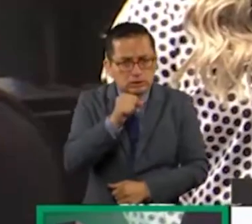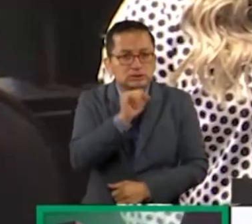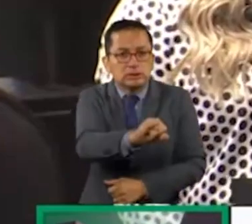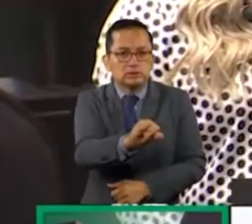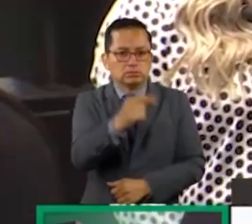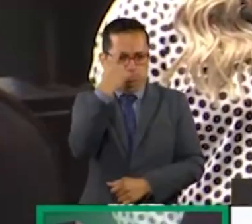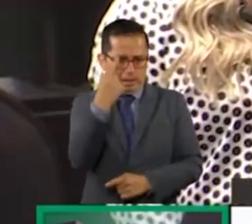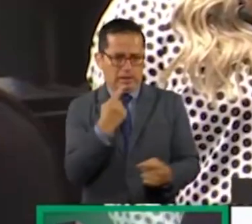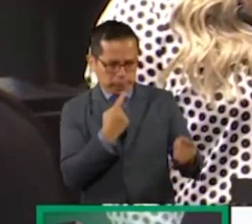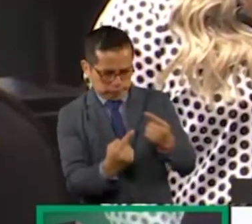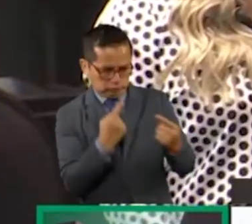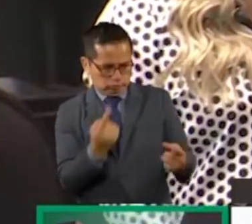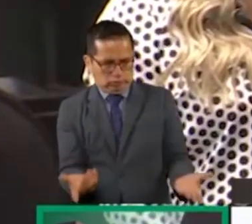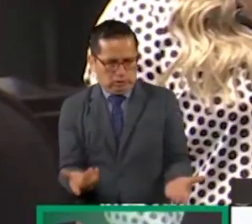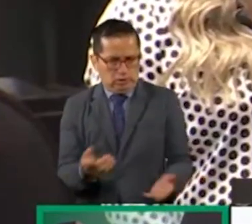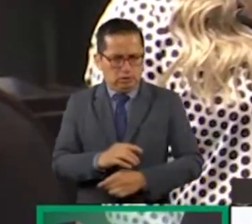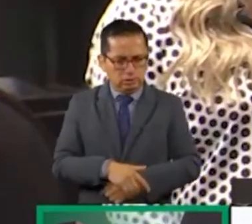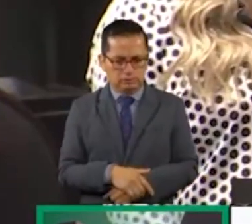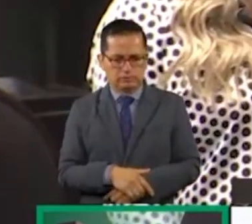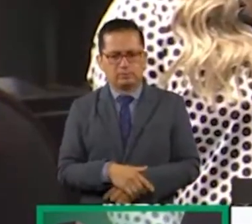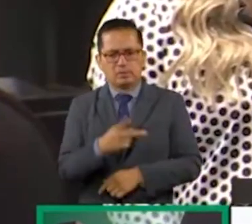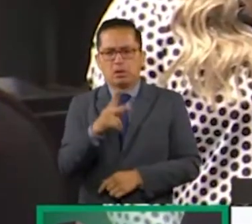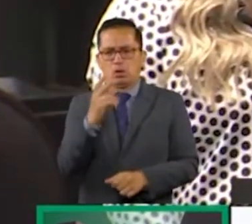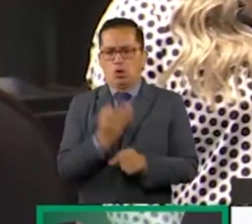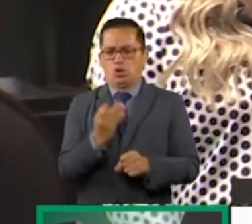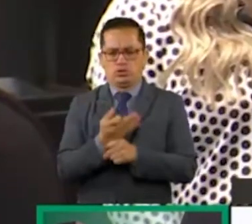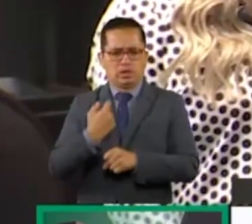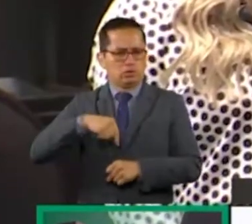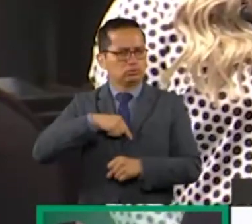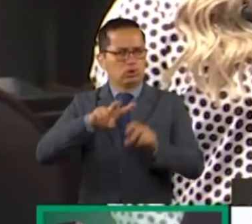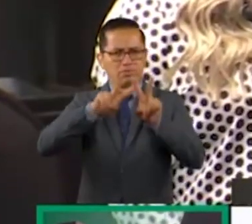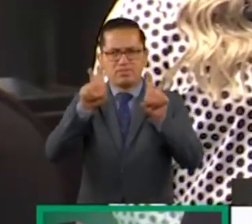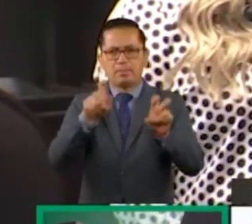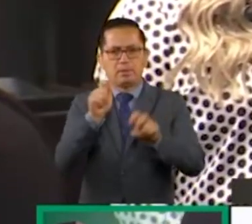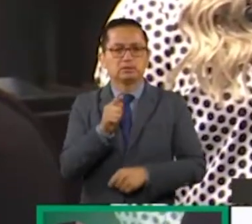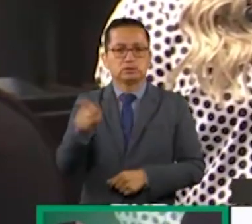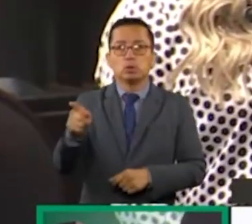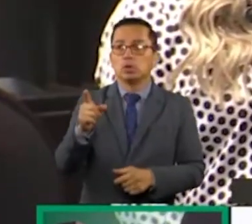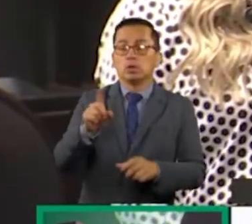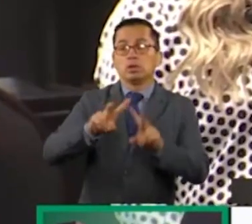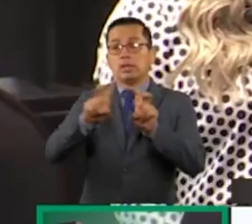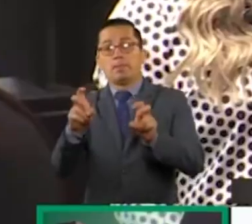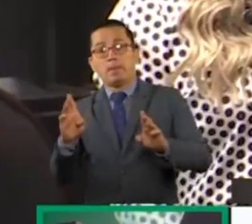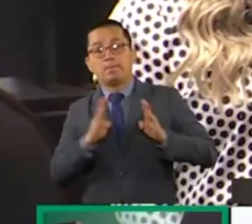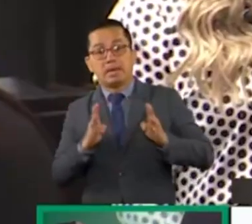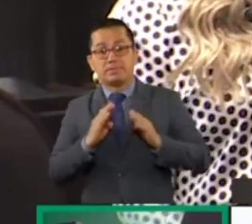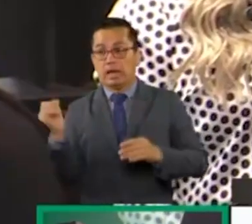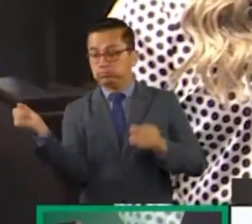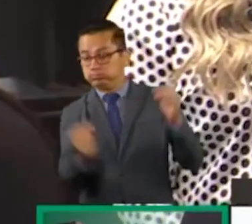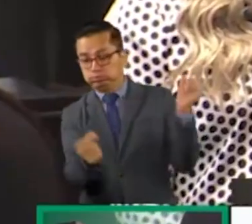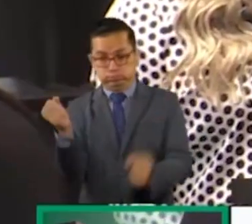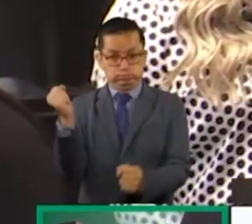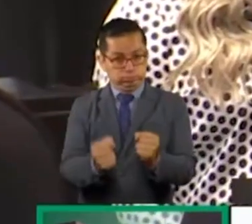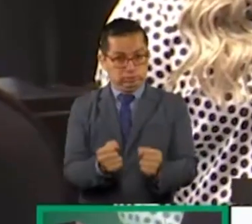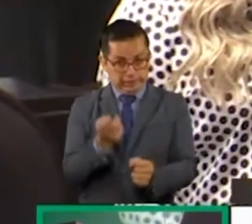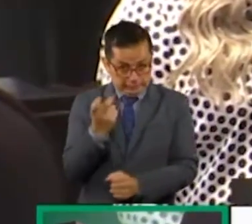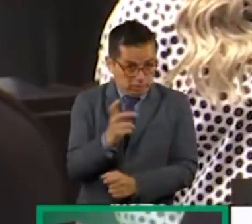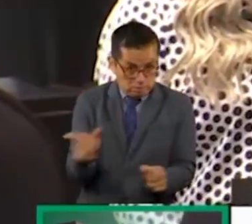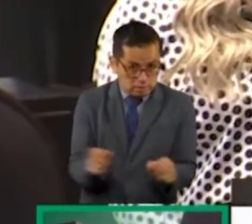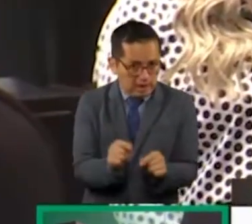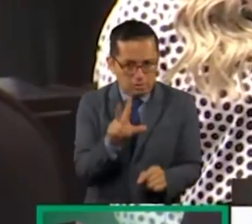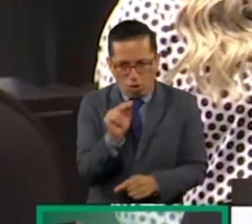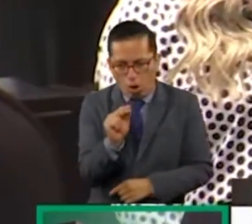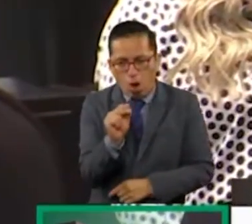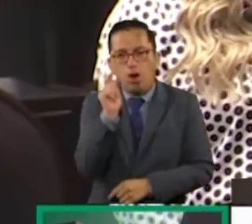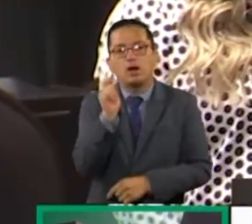lamento, es no solamente la militarización, que tendremos tiempo de profundizar esa discusión, sino que se está usando la